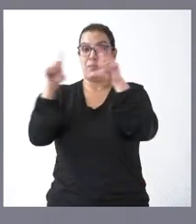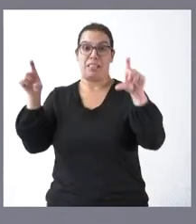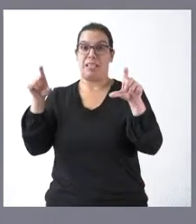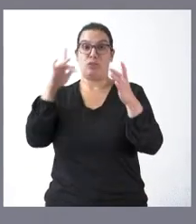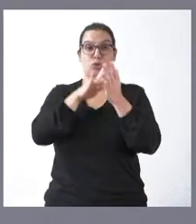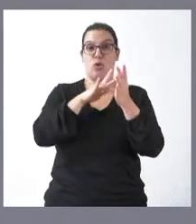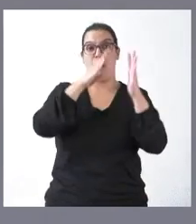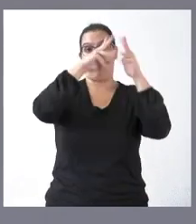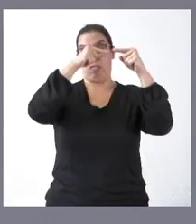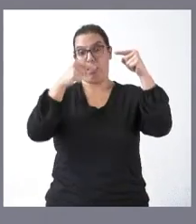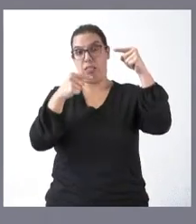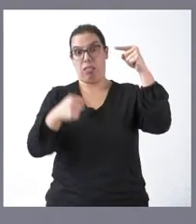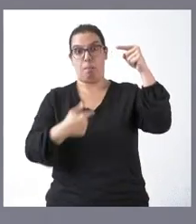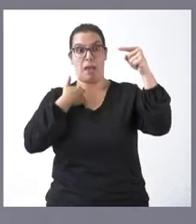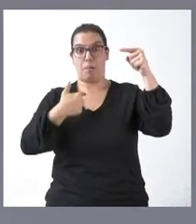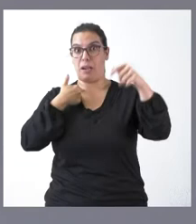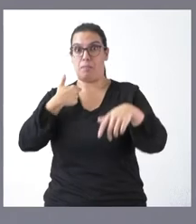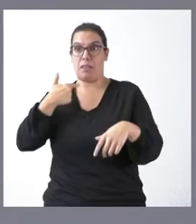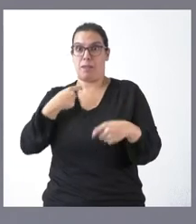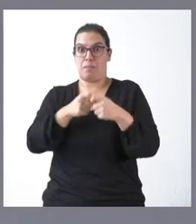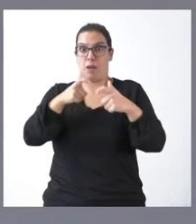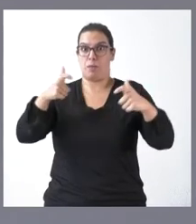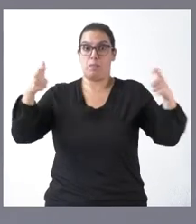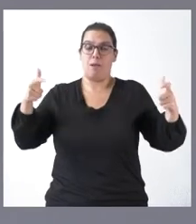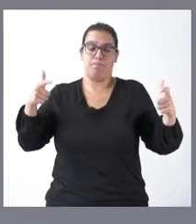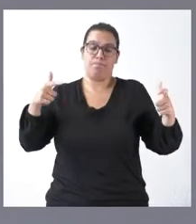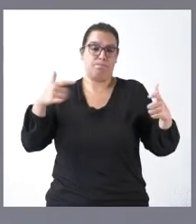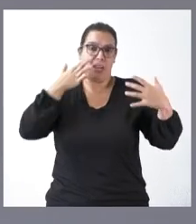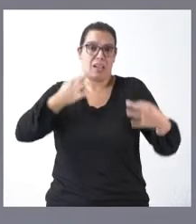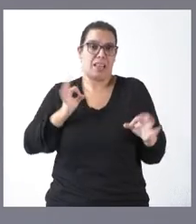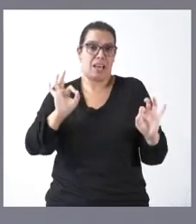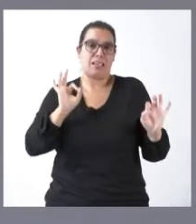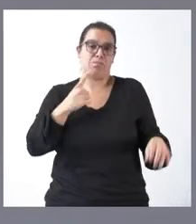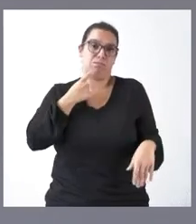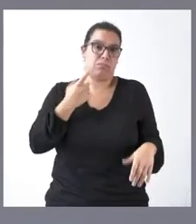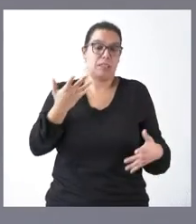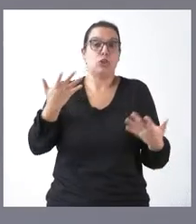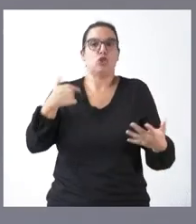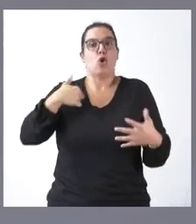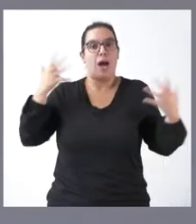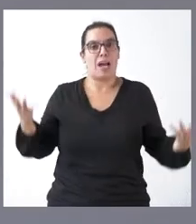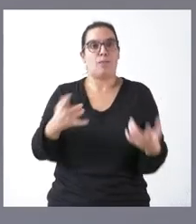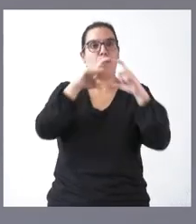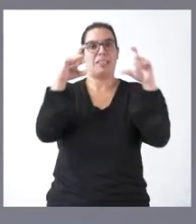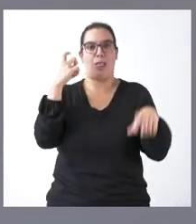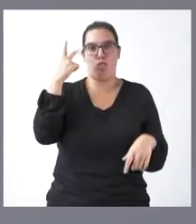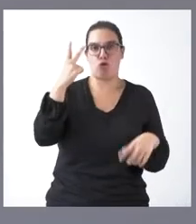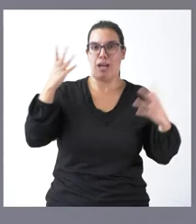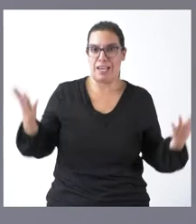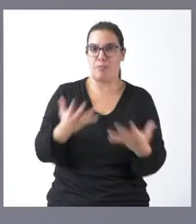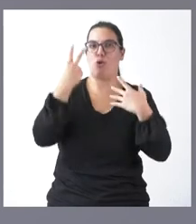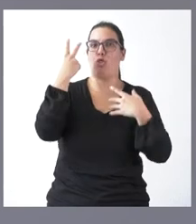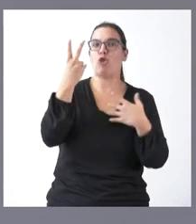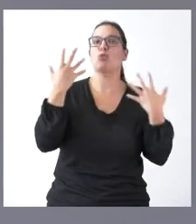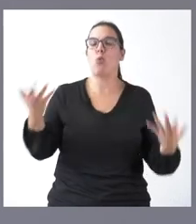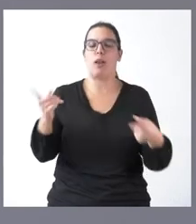que están en dificultades y por tanto Esta es una realidad yo animo a las empresas a dos cosas a intentar llegar